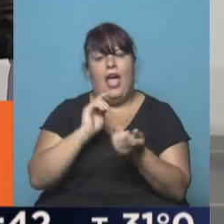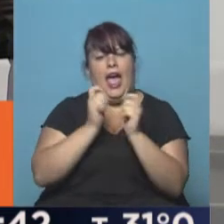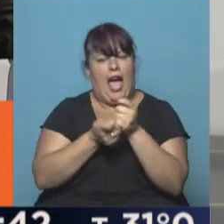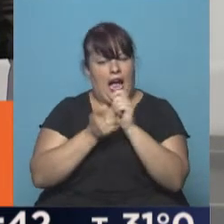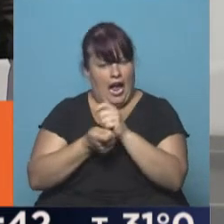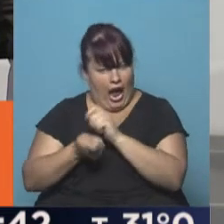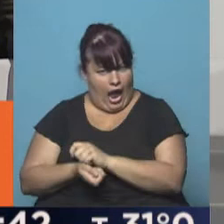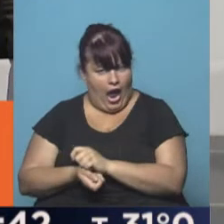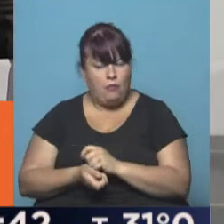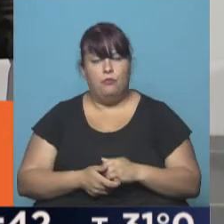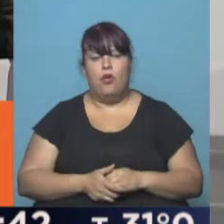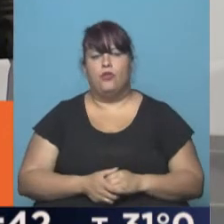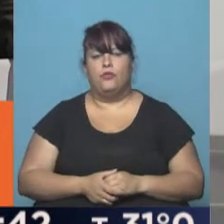cambios